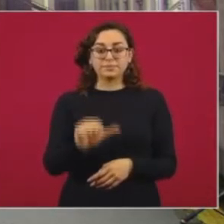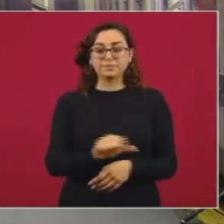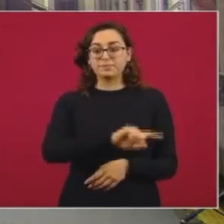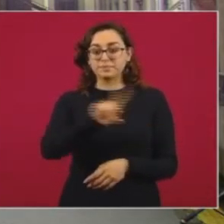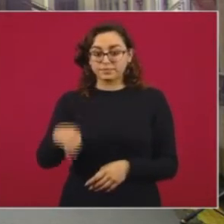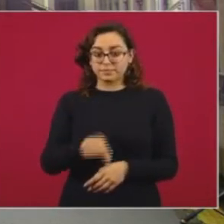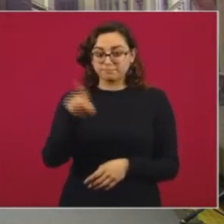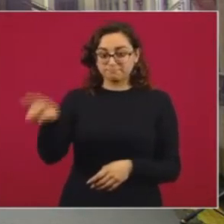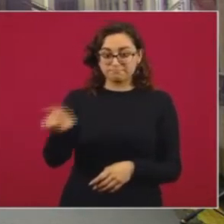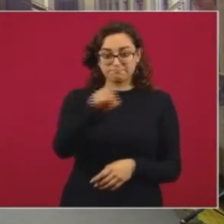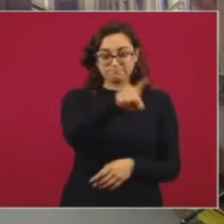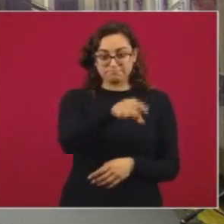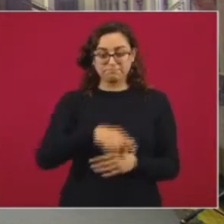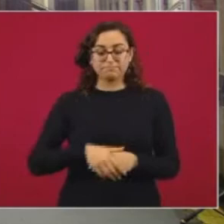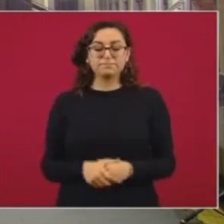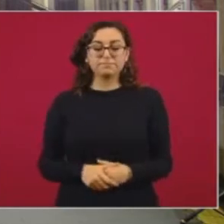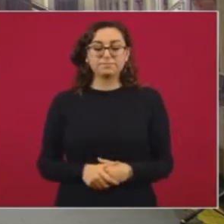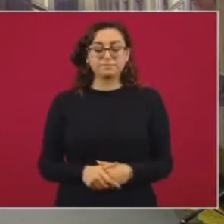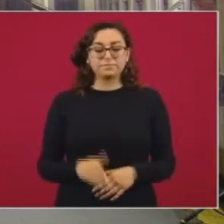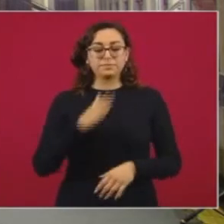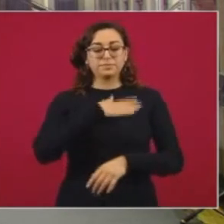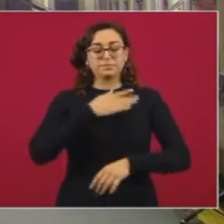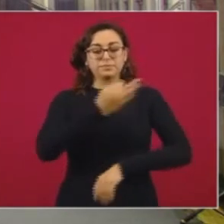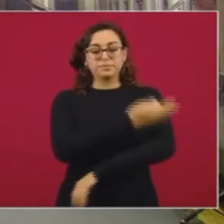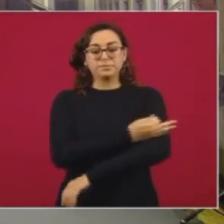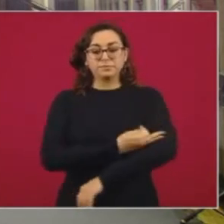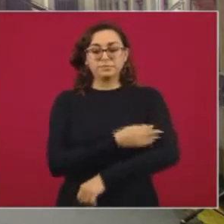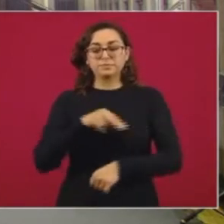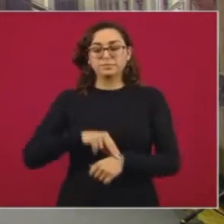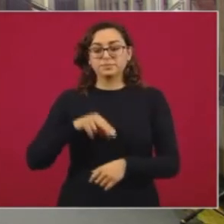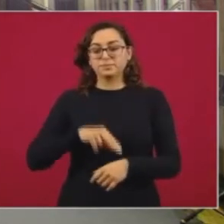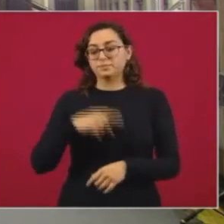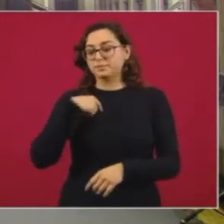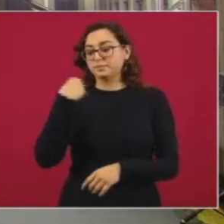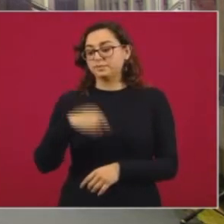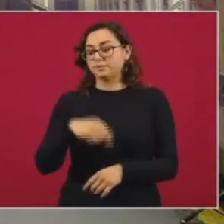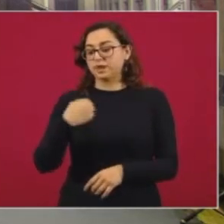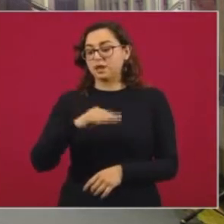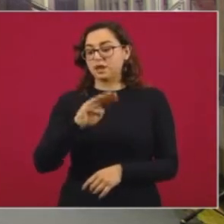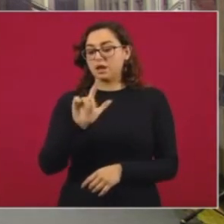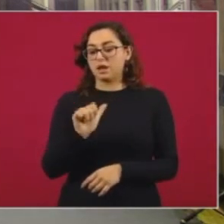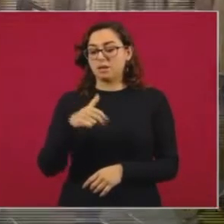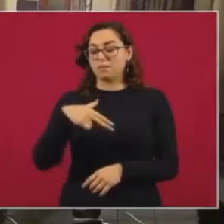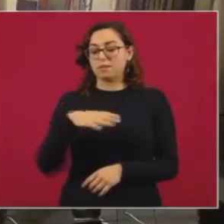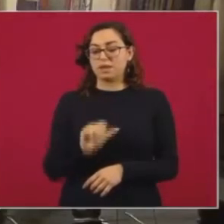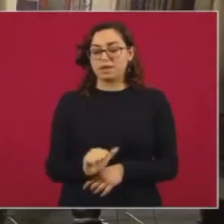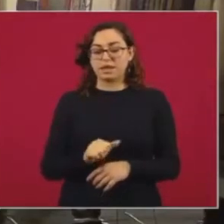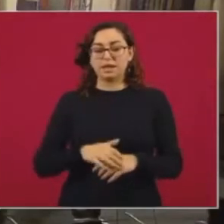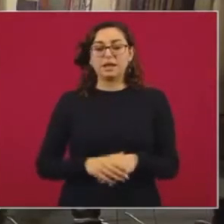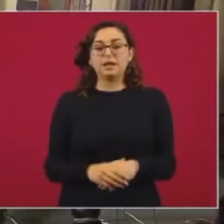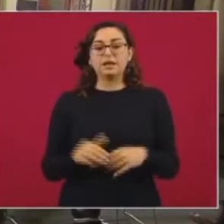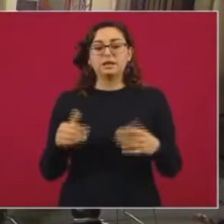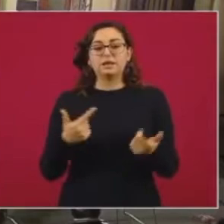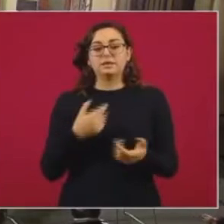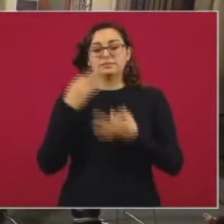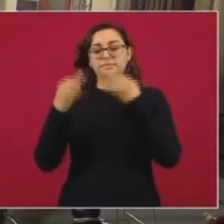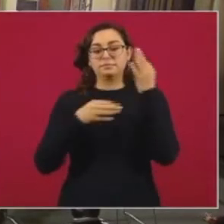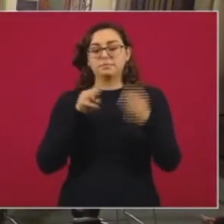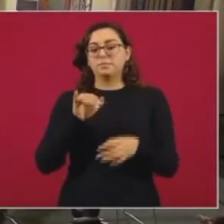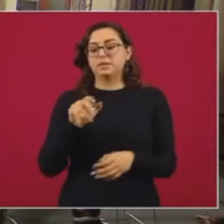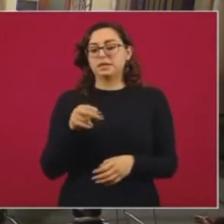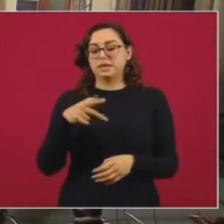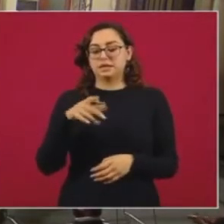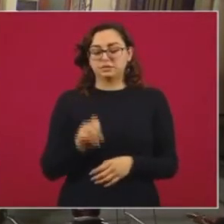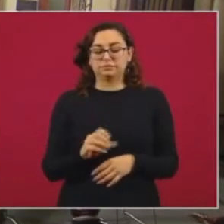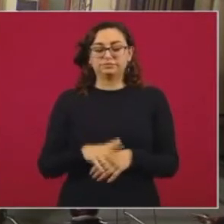luego por acá a este lado. Muy buenas tardes, doctores. Blanca Valadez, de Grupo Milenio. Preguntarle, la subsecretaria de